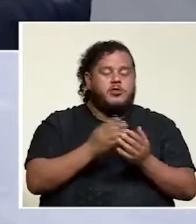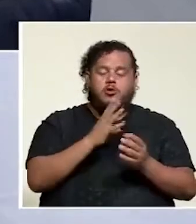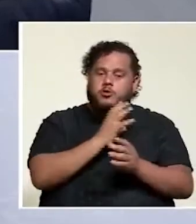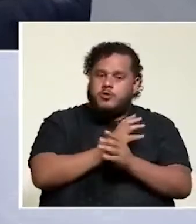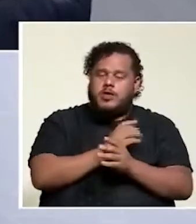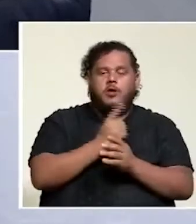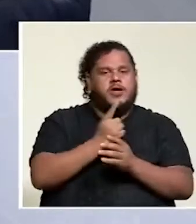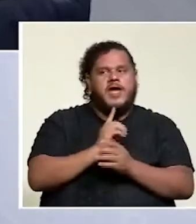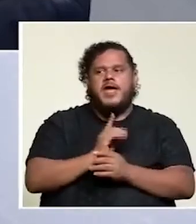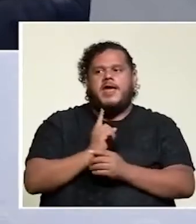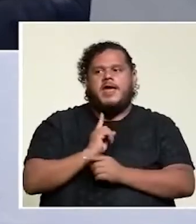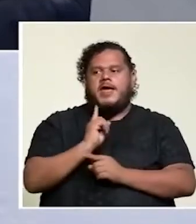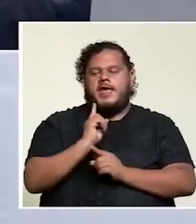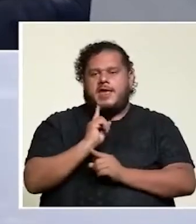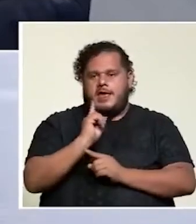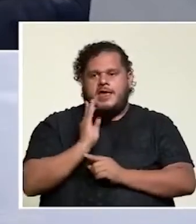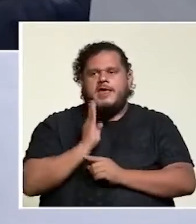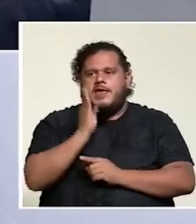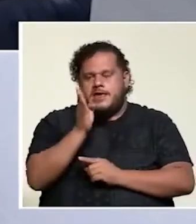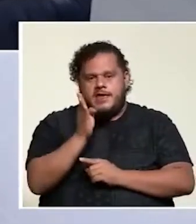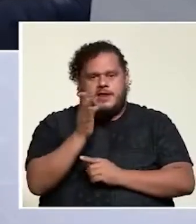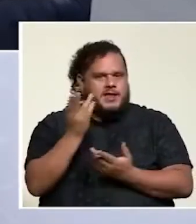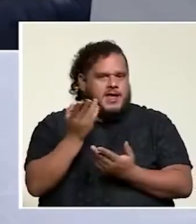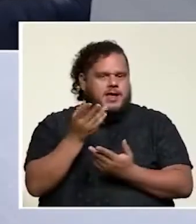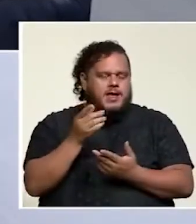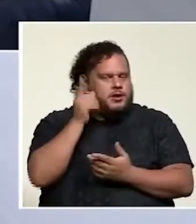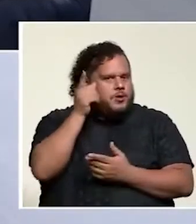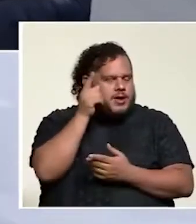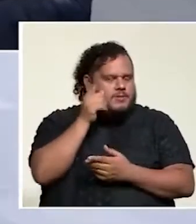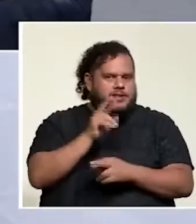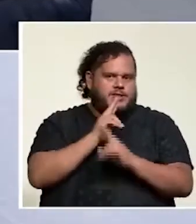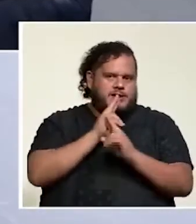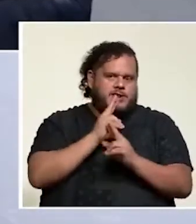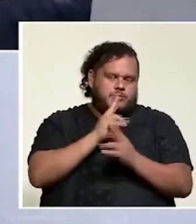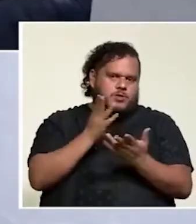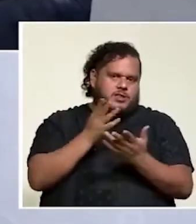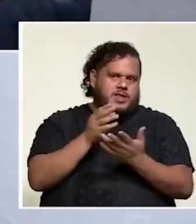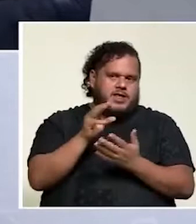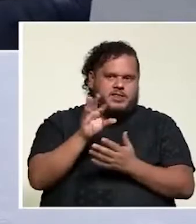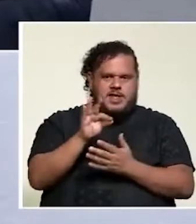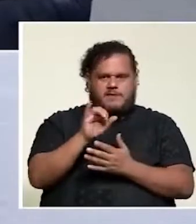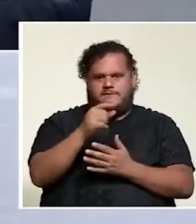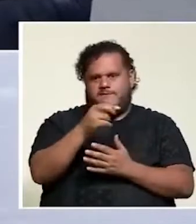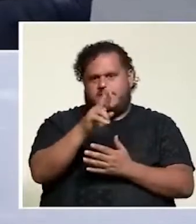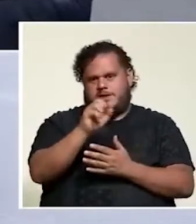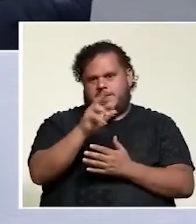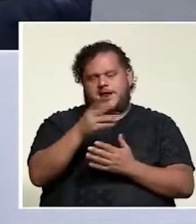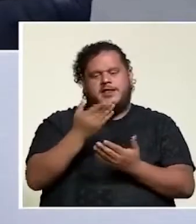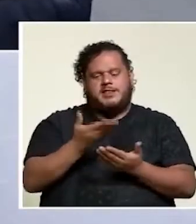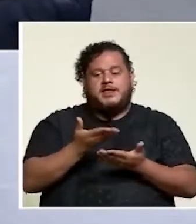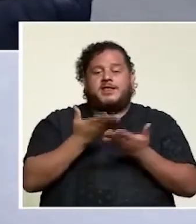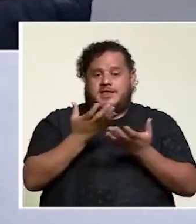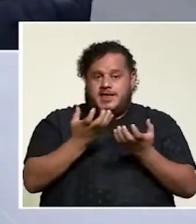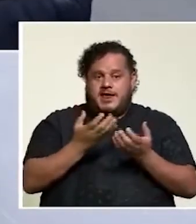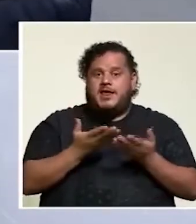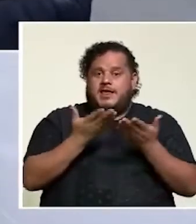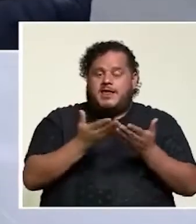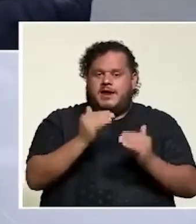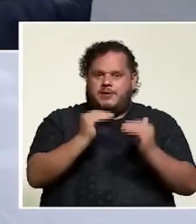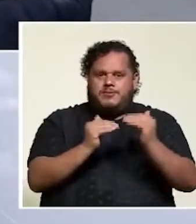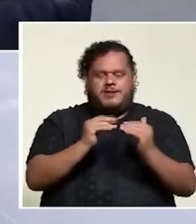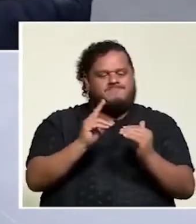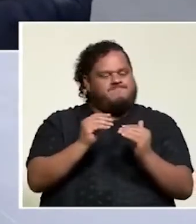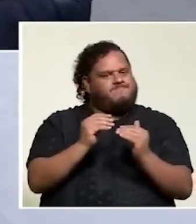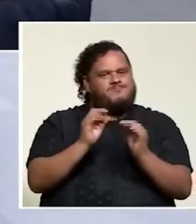a exponerse. Evidentemente, la respuesta que tiene el comando de campaña de José María Figueres de tratar de darle algún tipo de balance no cae en buena